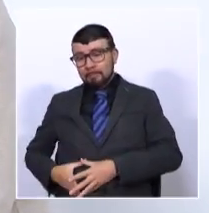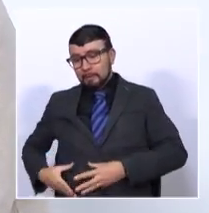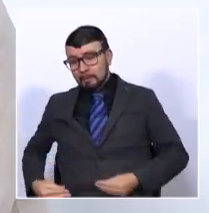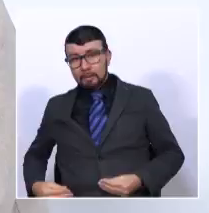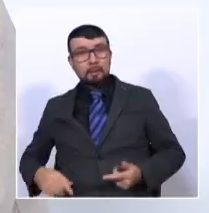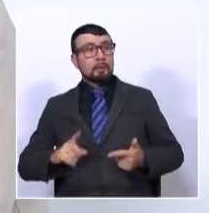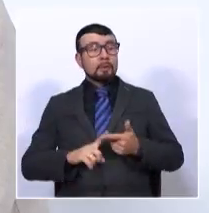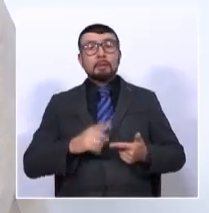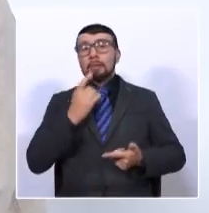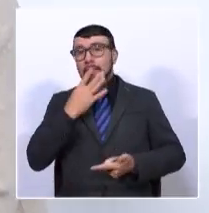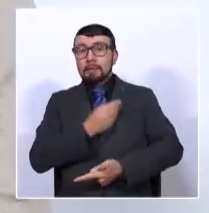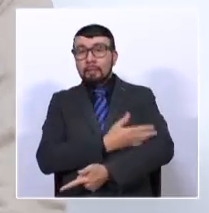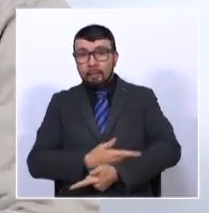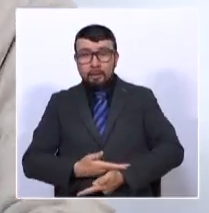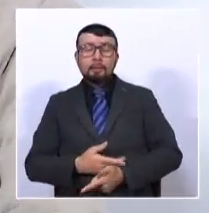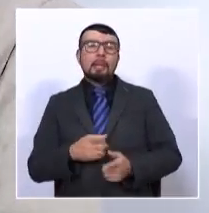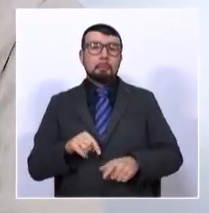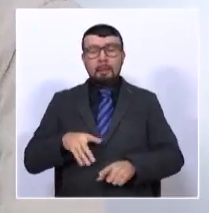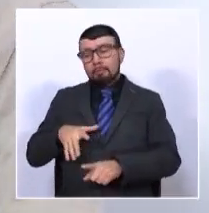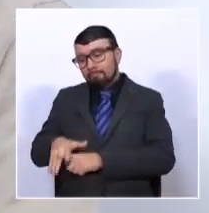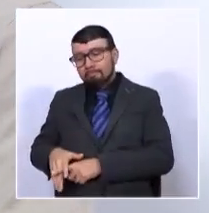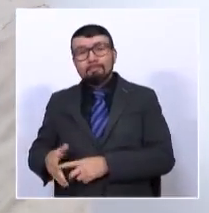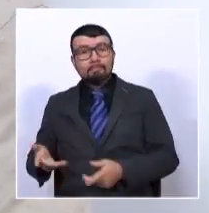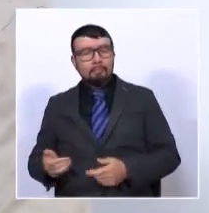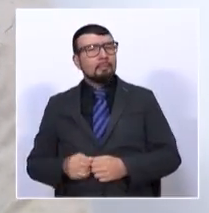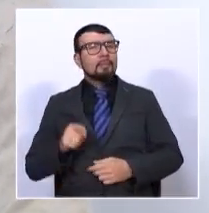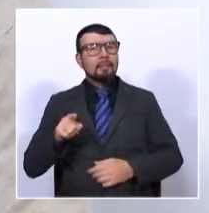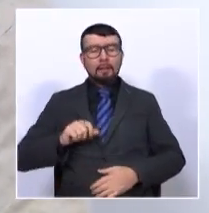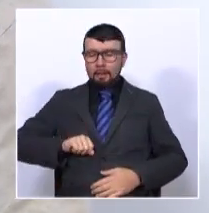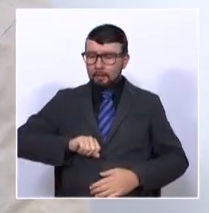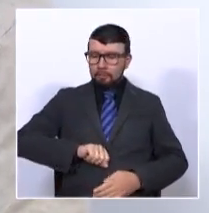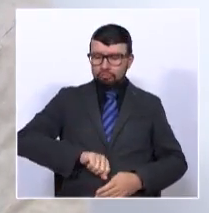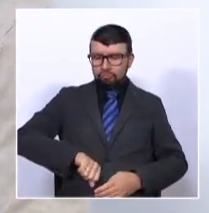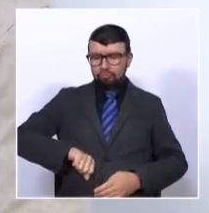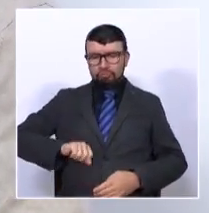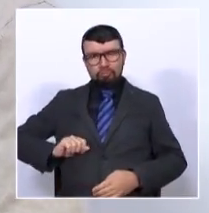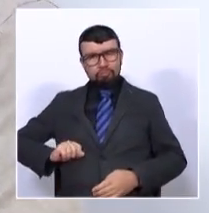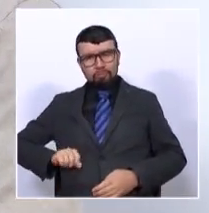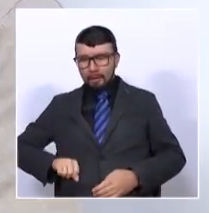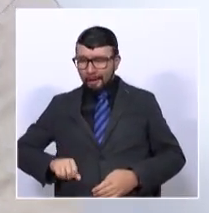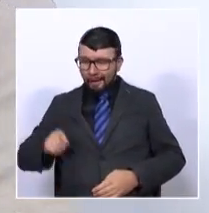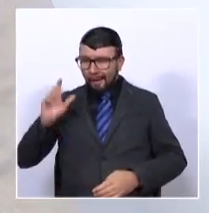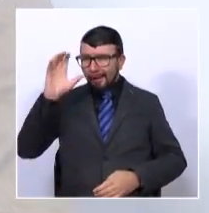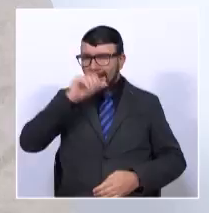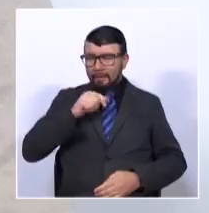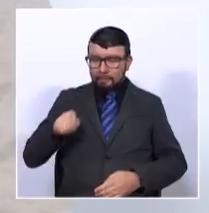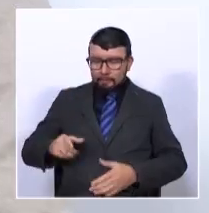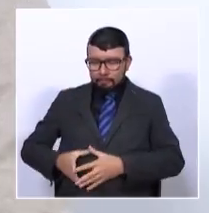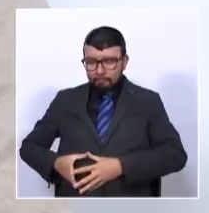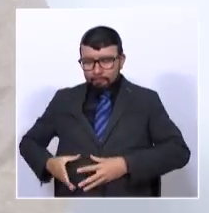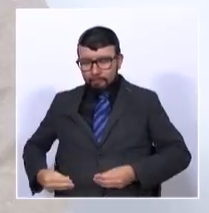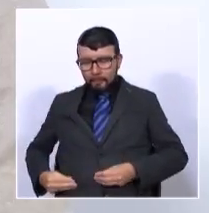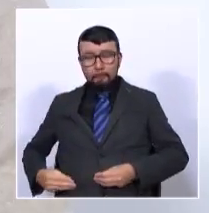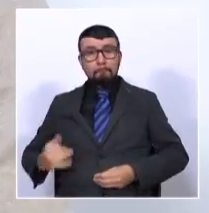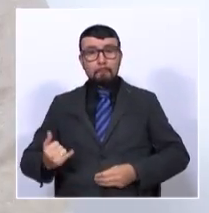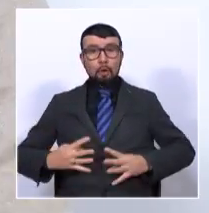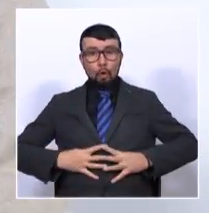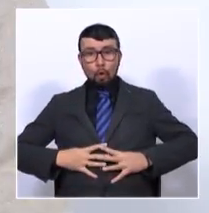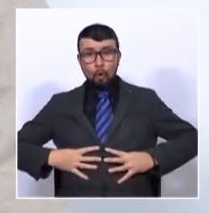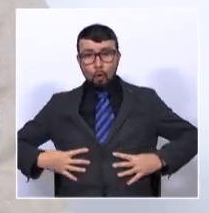la diabetes. Entonces ya le hicieron una ecografía y la miraron todo esto. Y acá detrás de estas